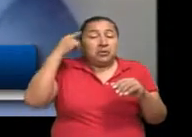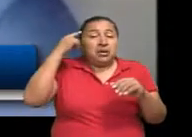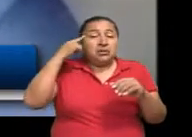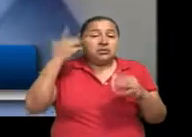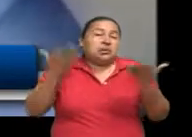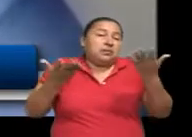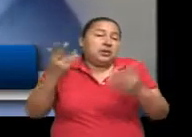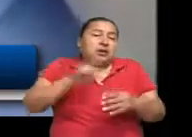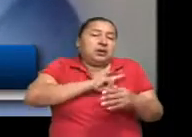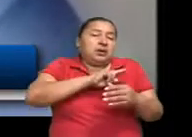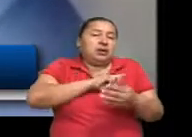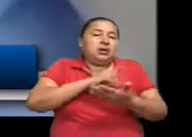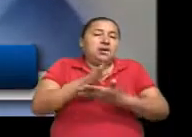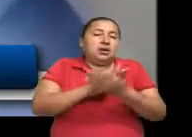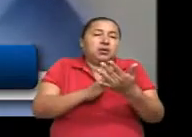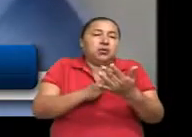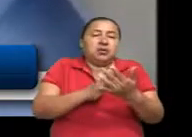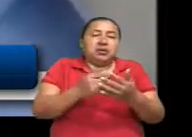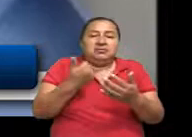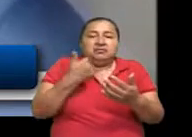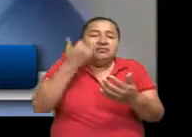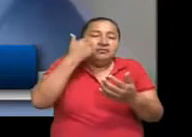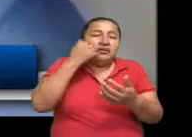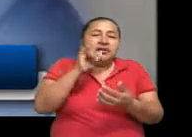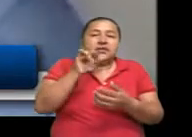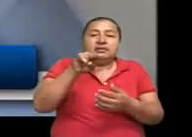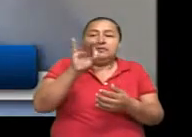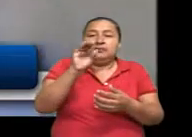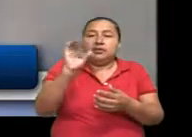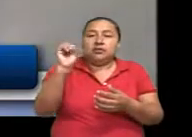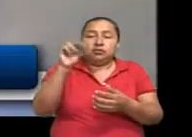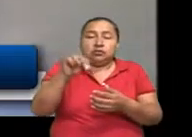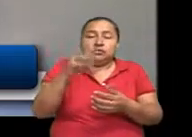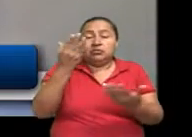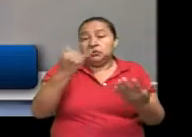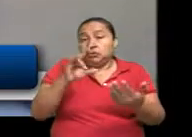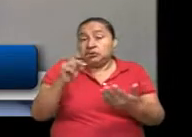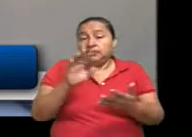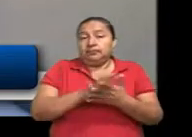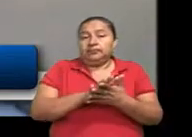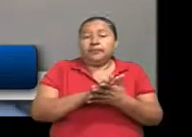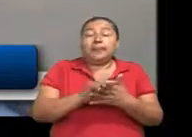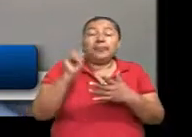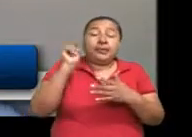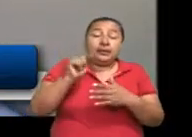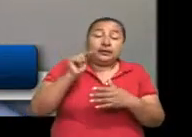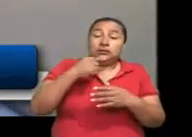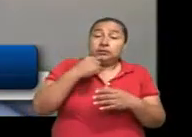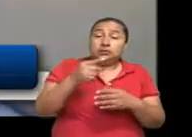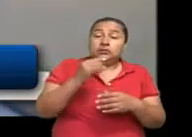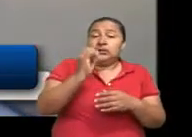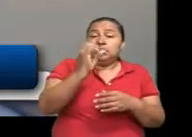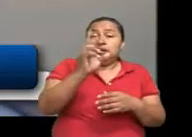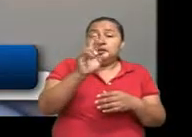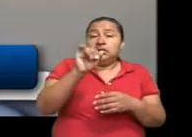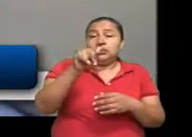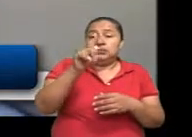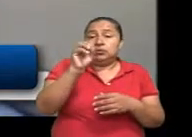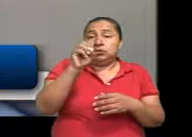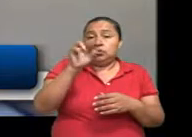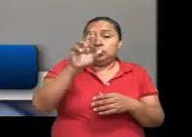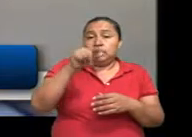haber alguna infección o no. En este caso nosotros le llamamos la criptorquidia o el